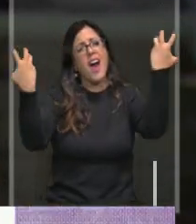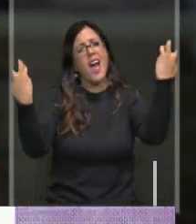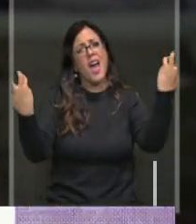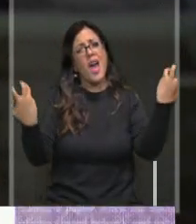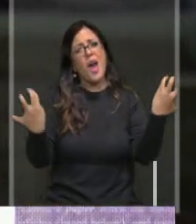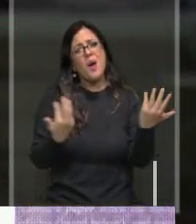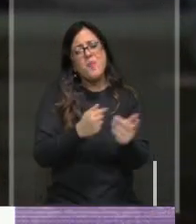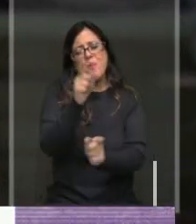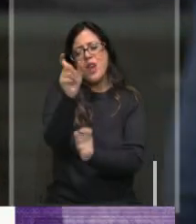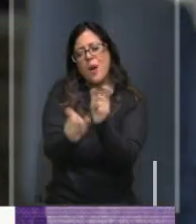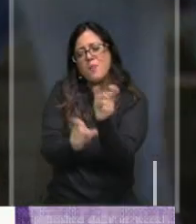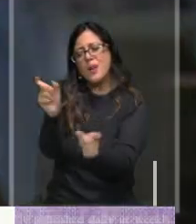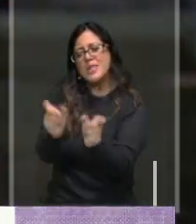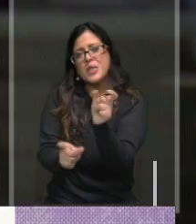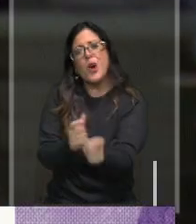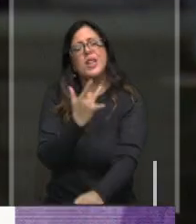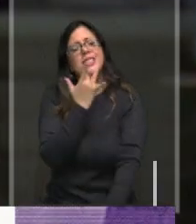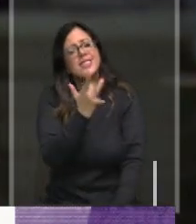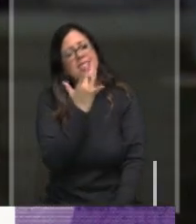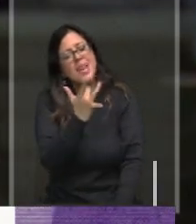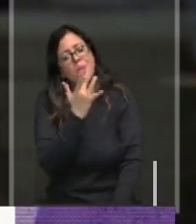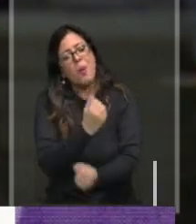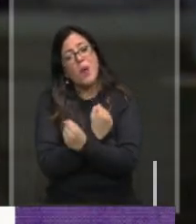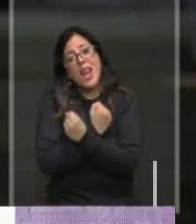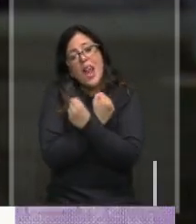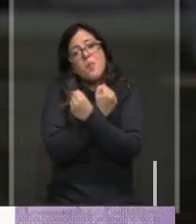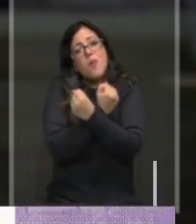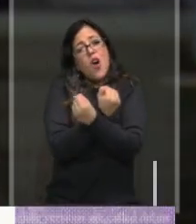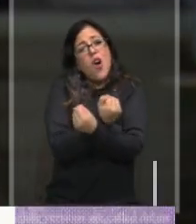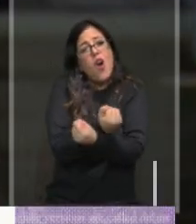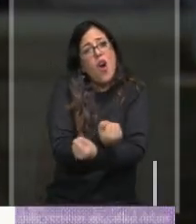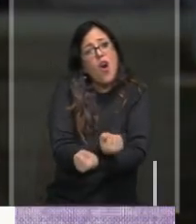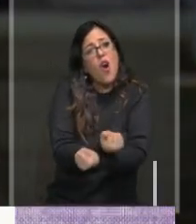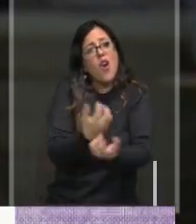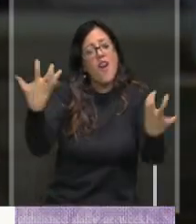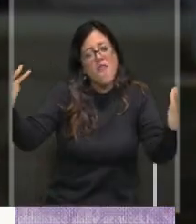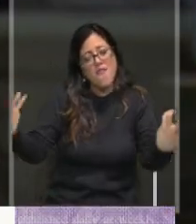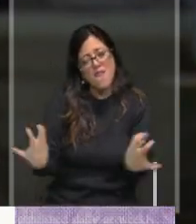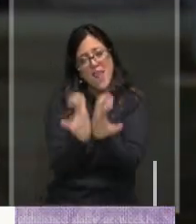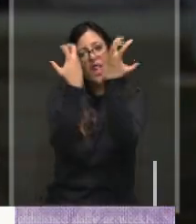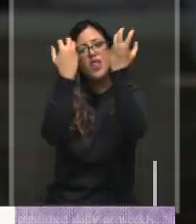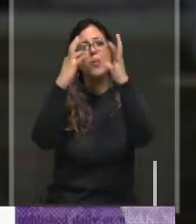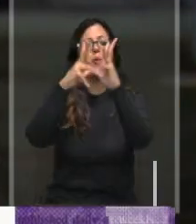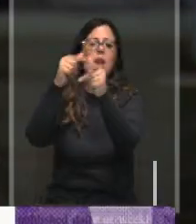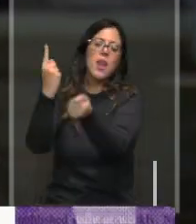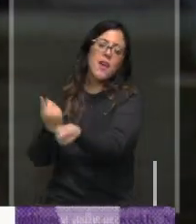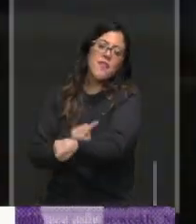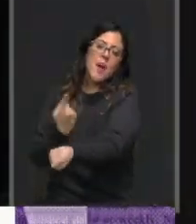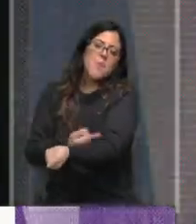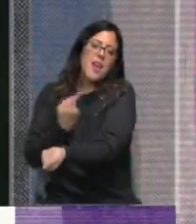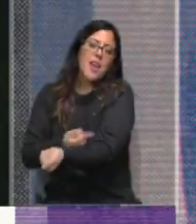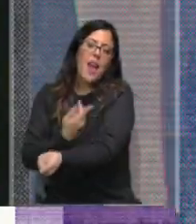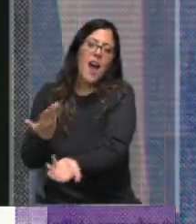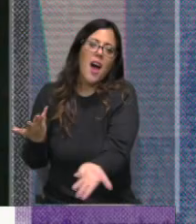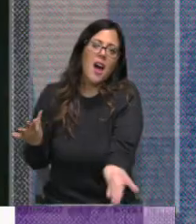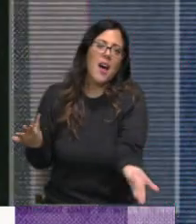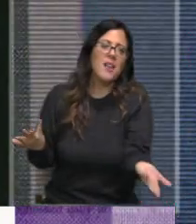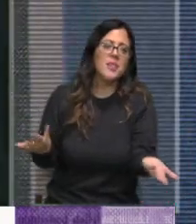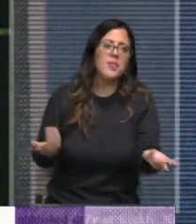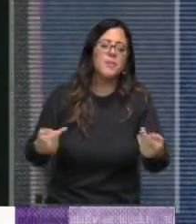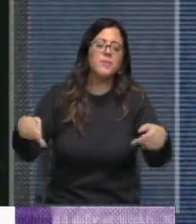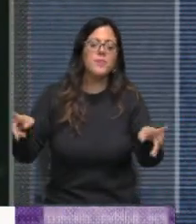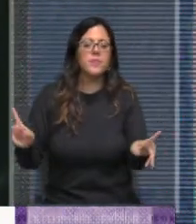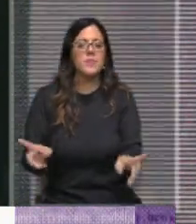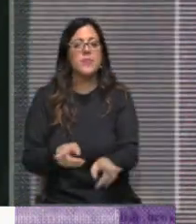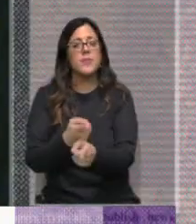gente sencilla, por el amor, brindo por la familia.